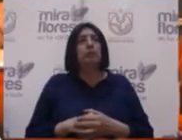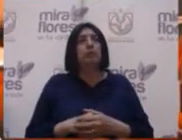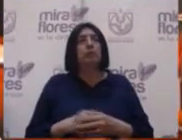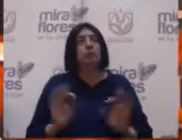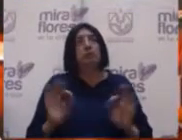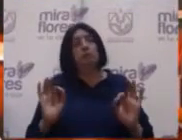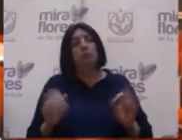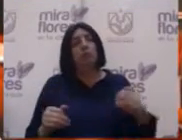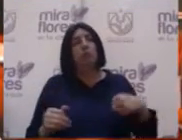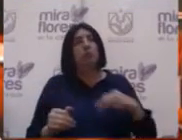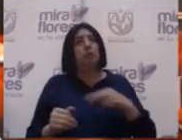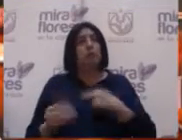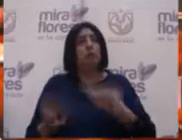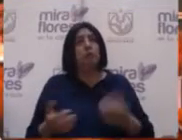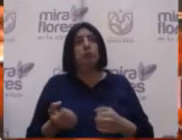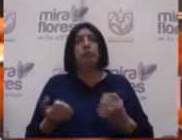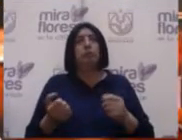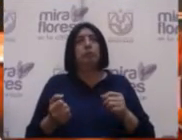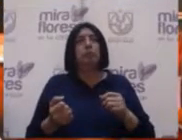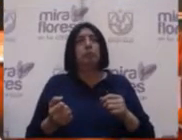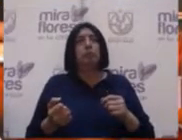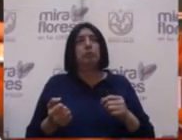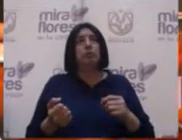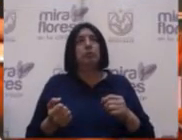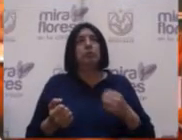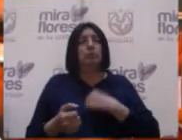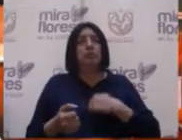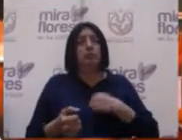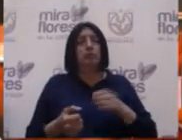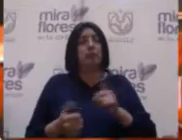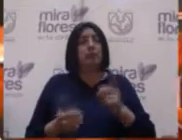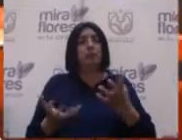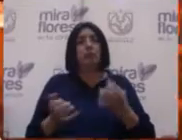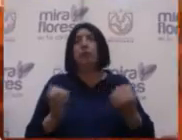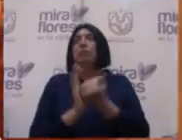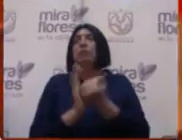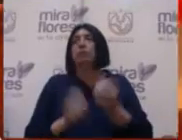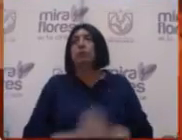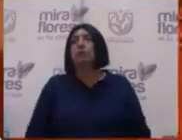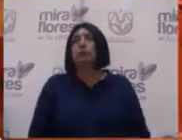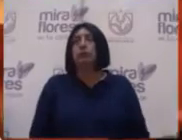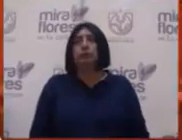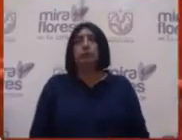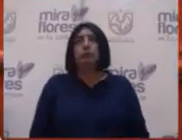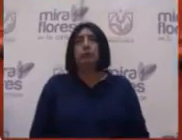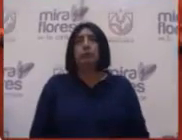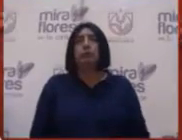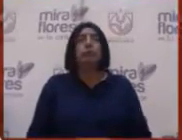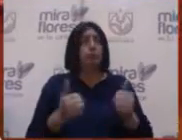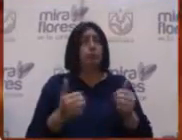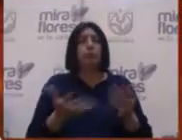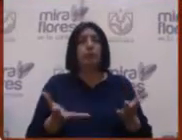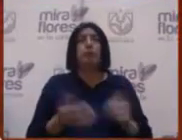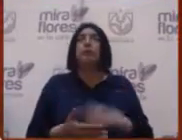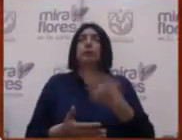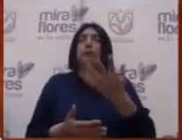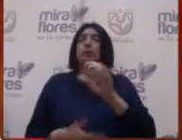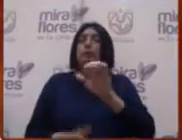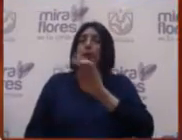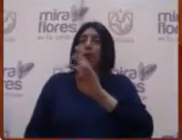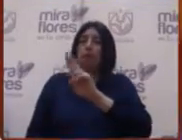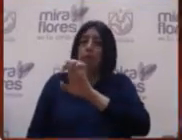Y nosotros sí lo vamos a aprobar. Me da mucha pena que ustedes no lo quieran aprobar. Gracias. Muy bien. Señor de